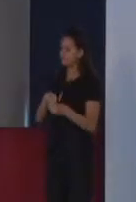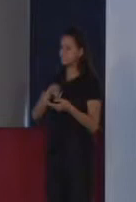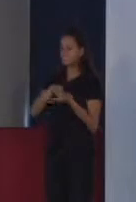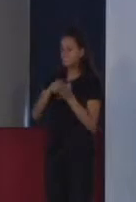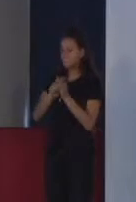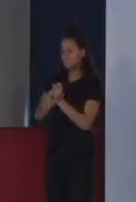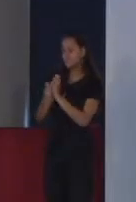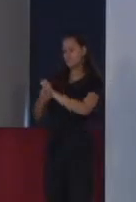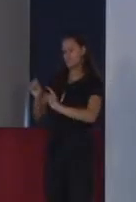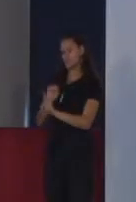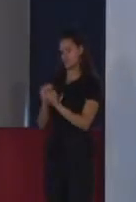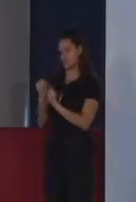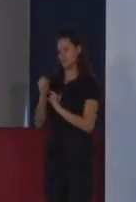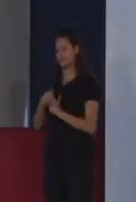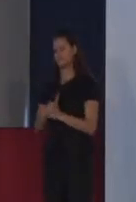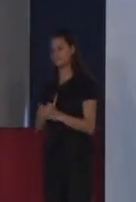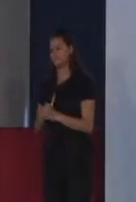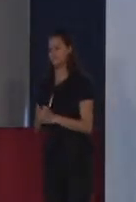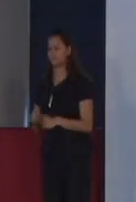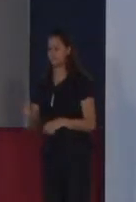esa transformación social.